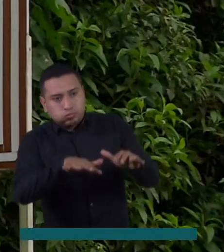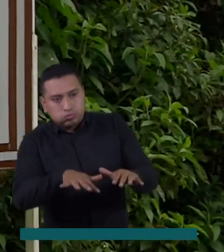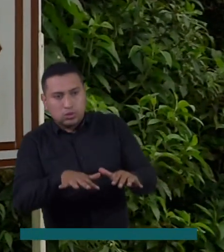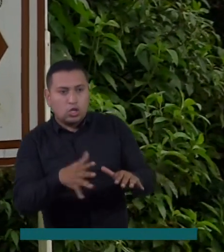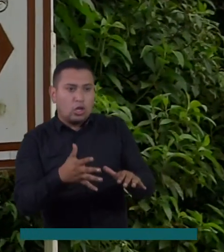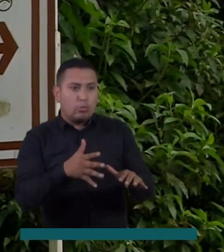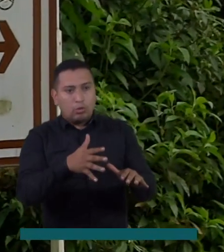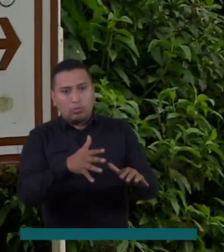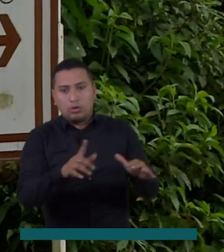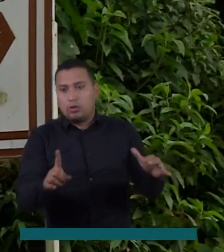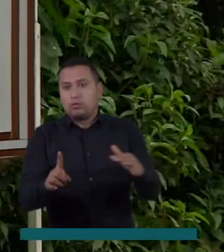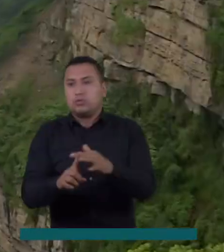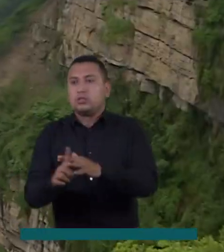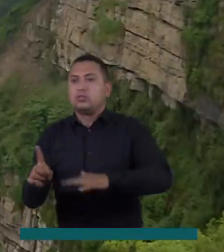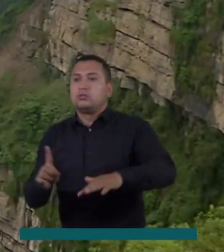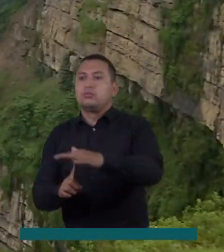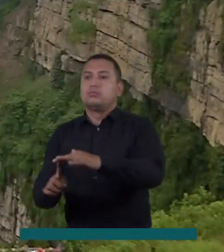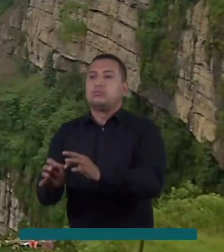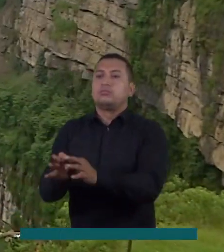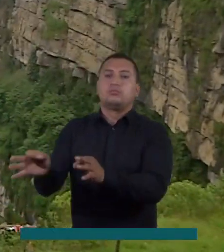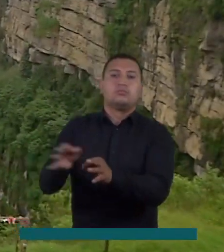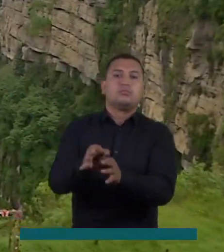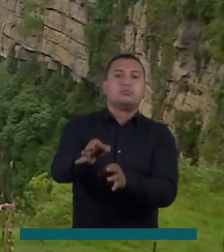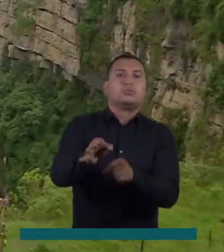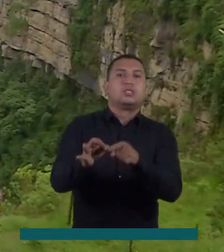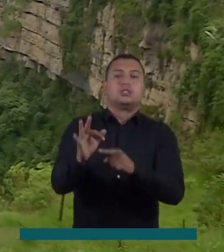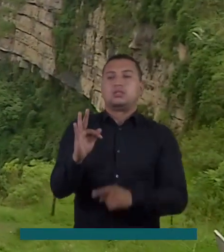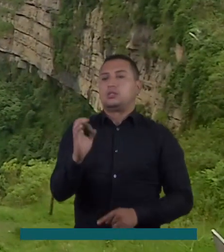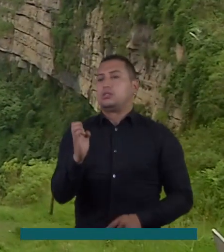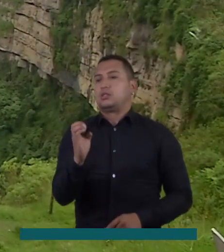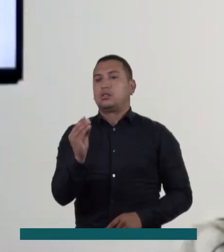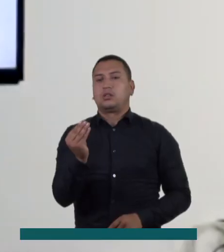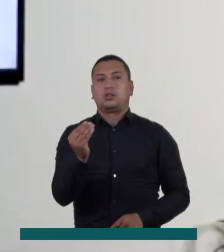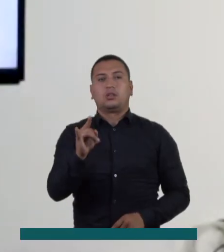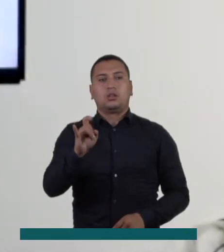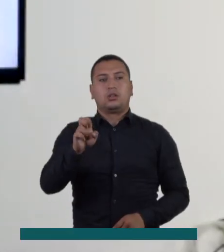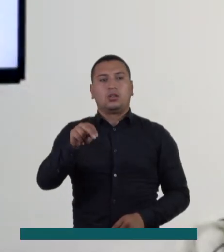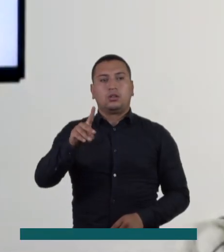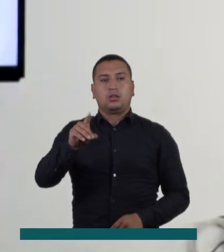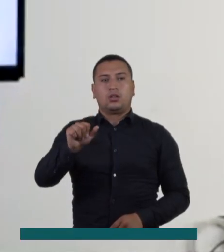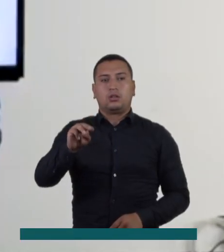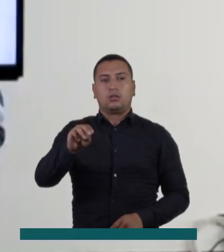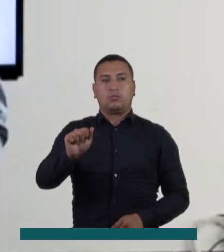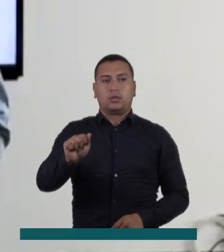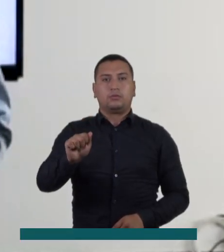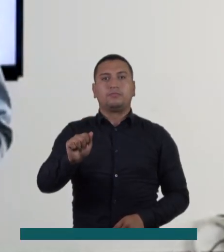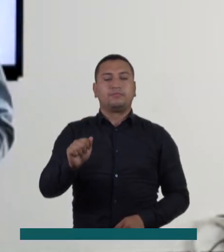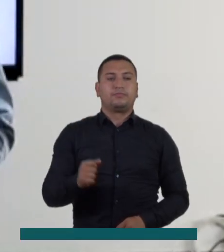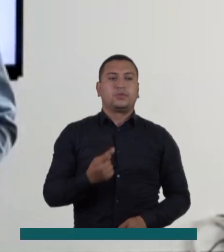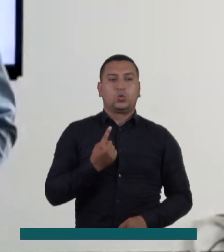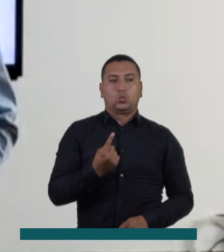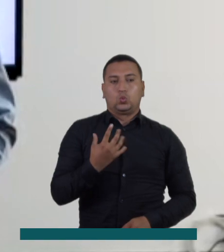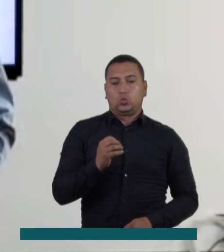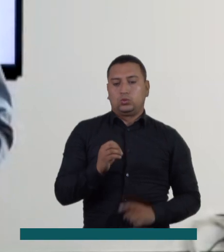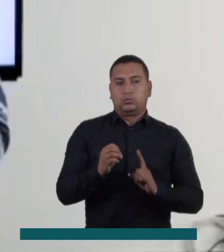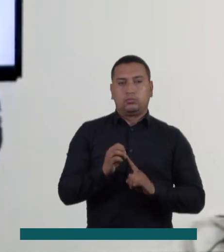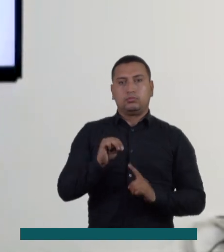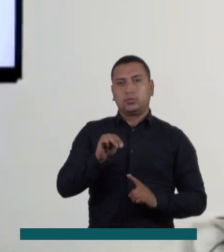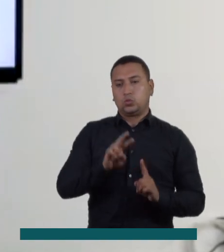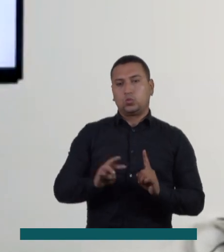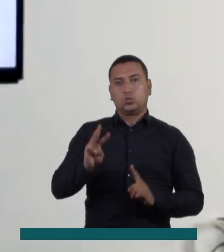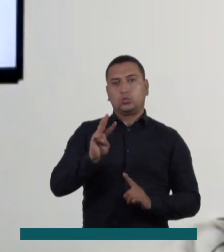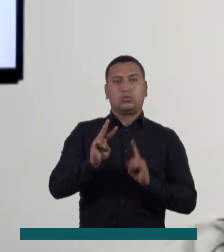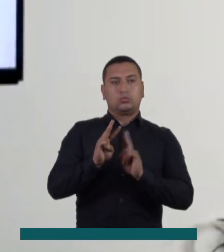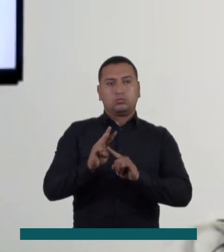decir, en los municipios que conforman la provincia del Tejendama. Pasará de 150 metros cúbicos por segundo a